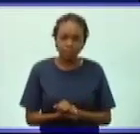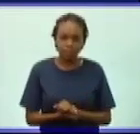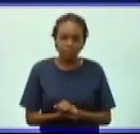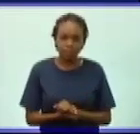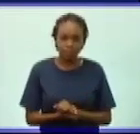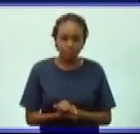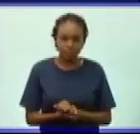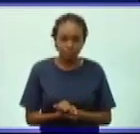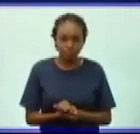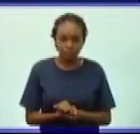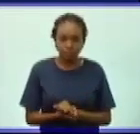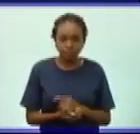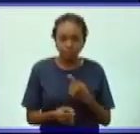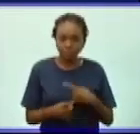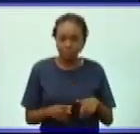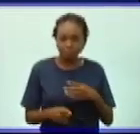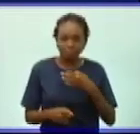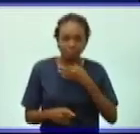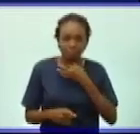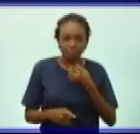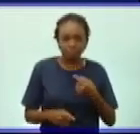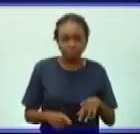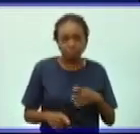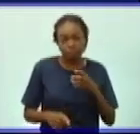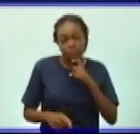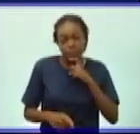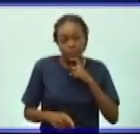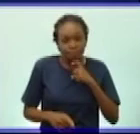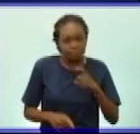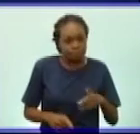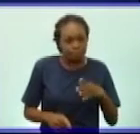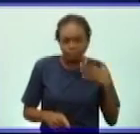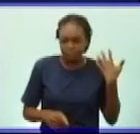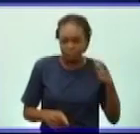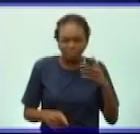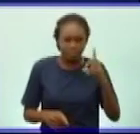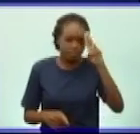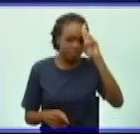como mucho más complejas: electrocardiogramas, los